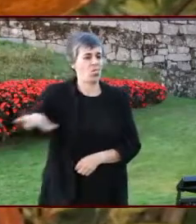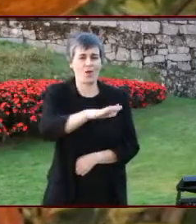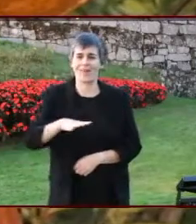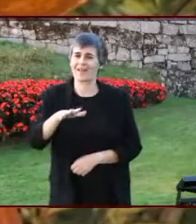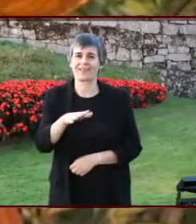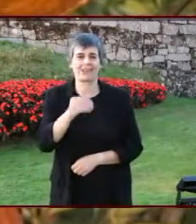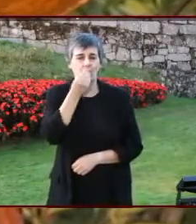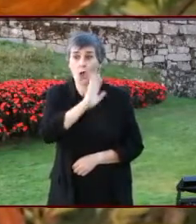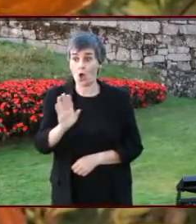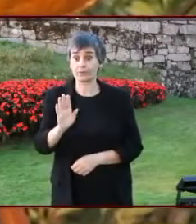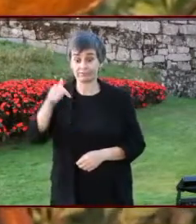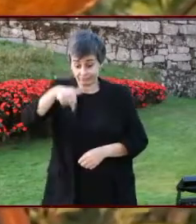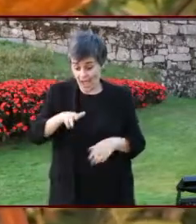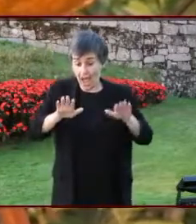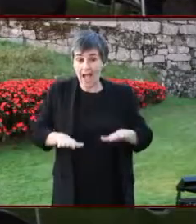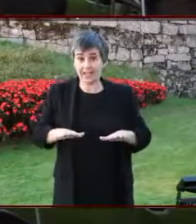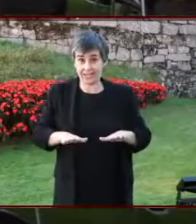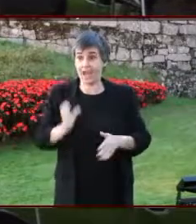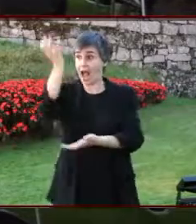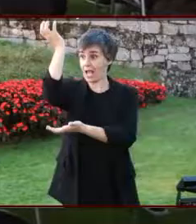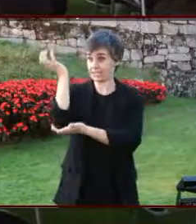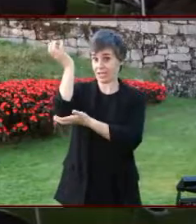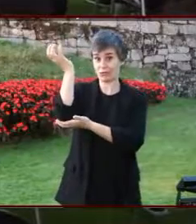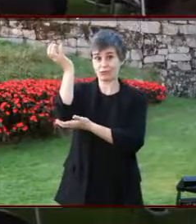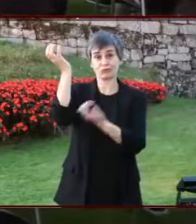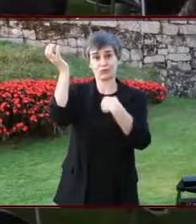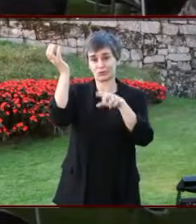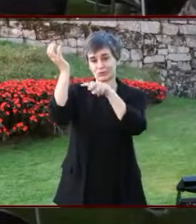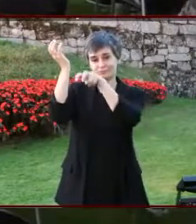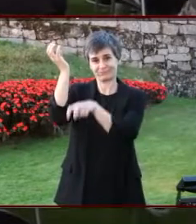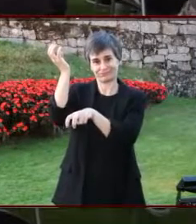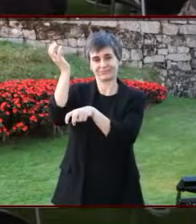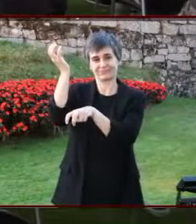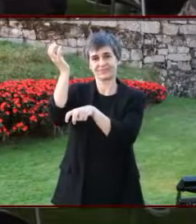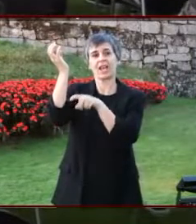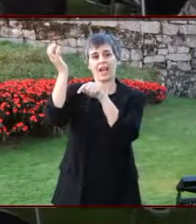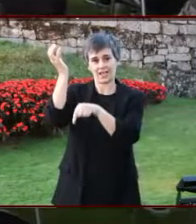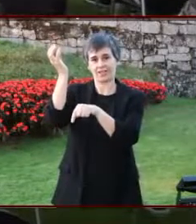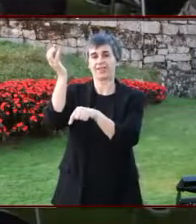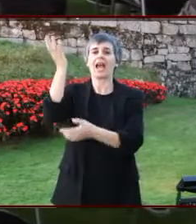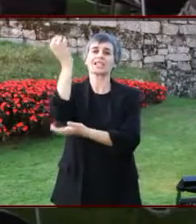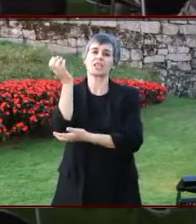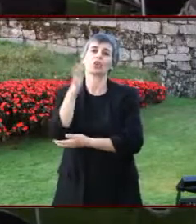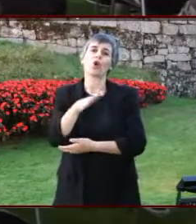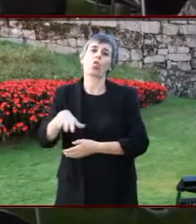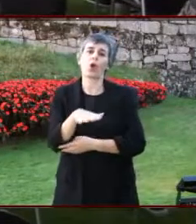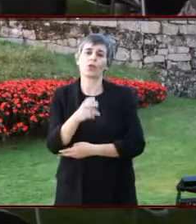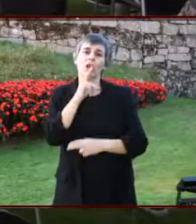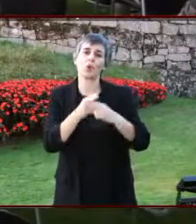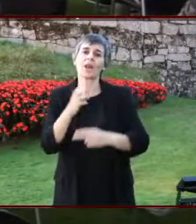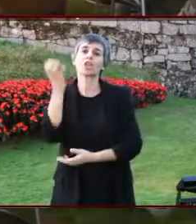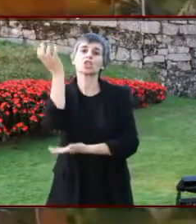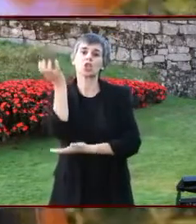aquí, ao pé deste castelo, do castelo de Souto Maior. Neste castelo, aquí,